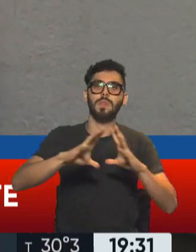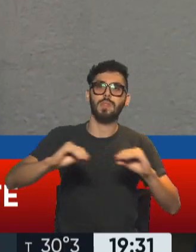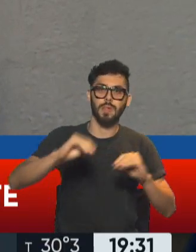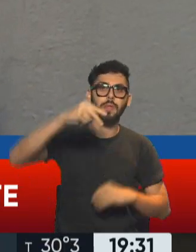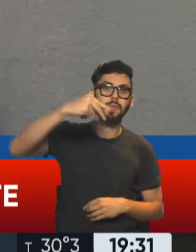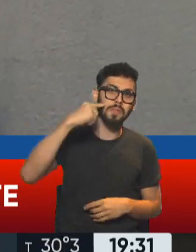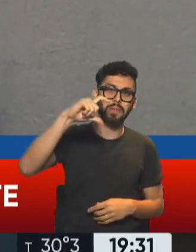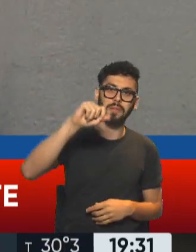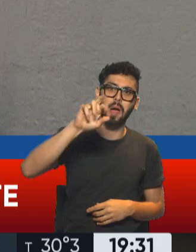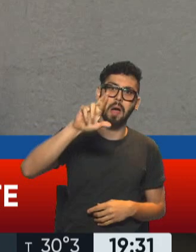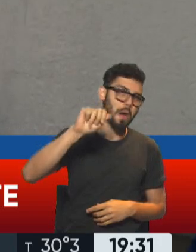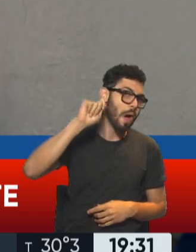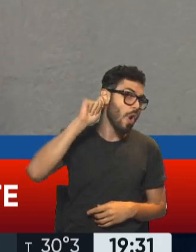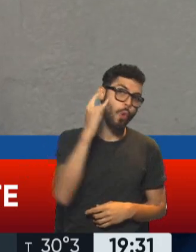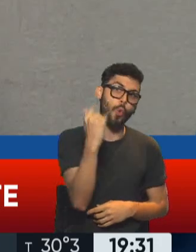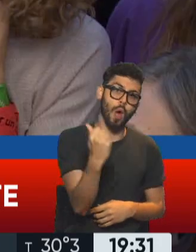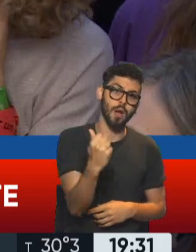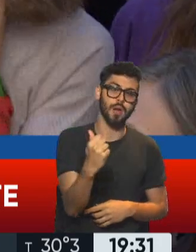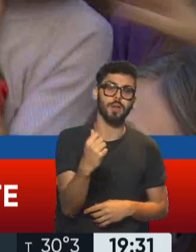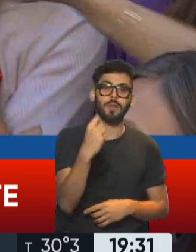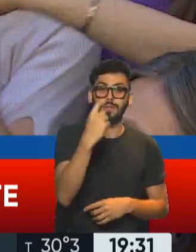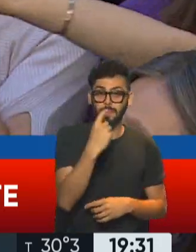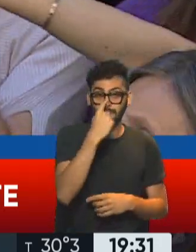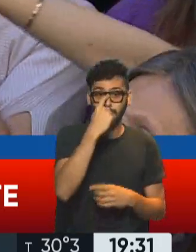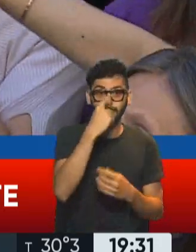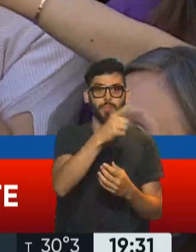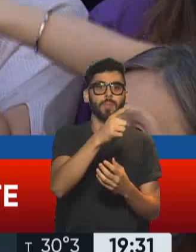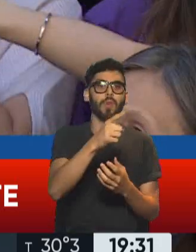Que como no tiene principio de territorialidad,